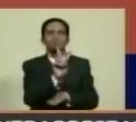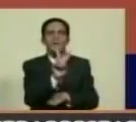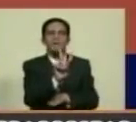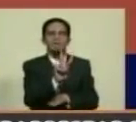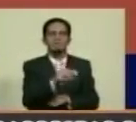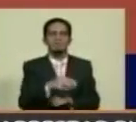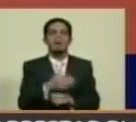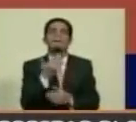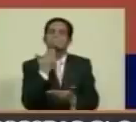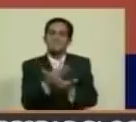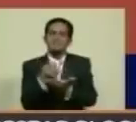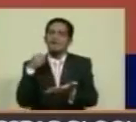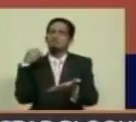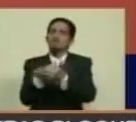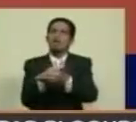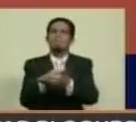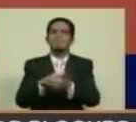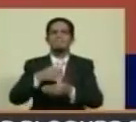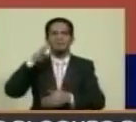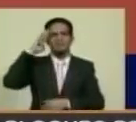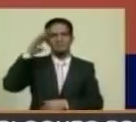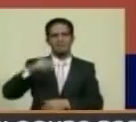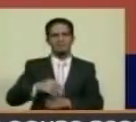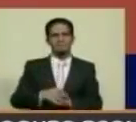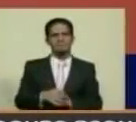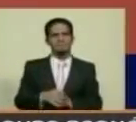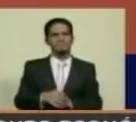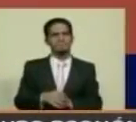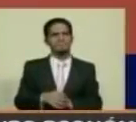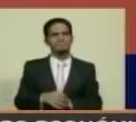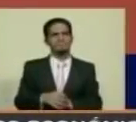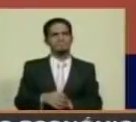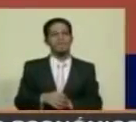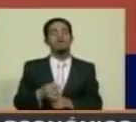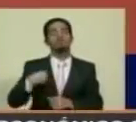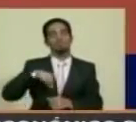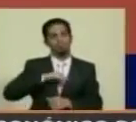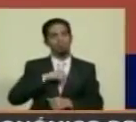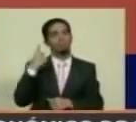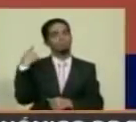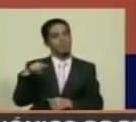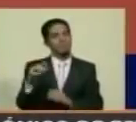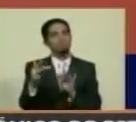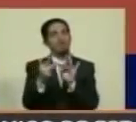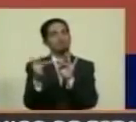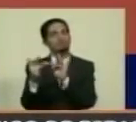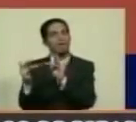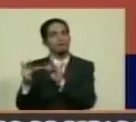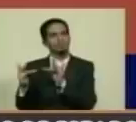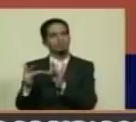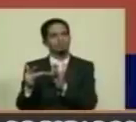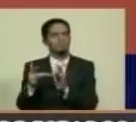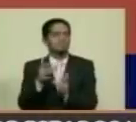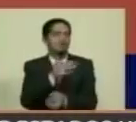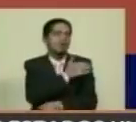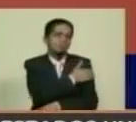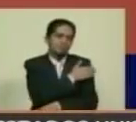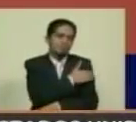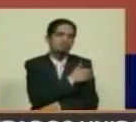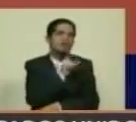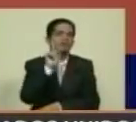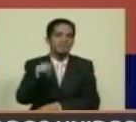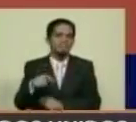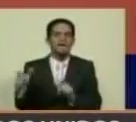militares. Así que no solamente con el senador Corker, hemos tenido distintos contactos y entiendo yo que la oposición venezolana también se ha venido